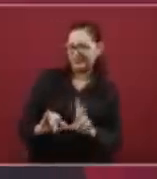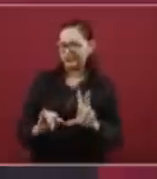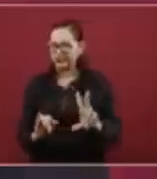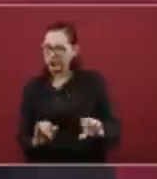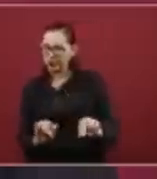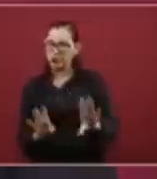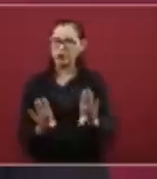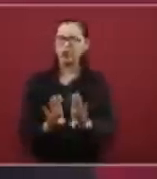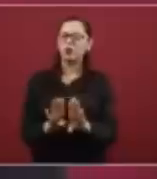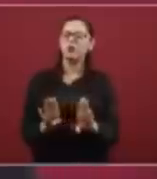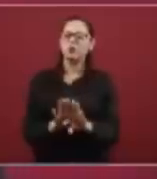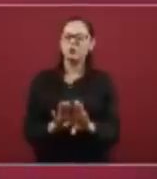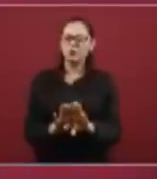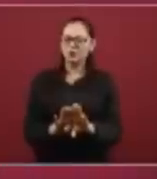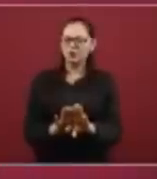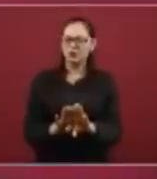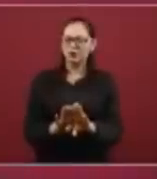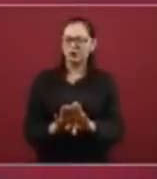es